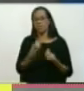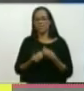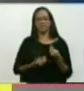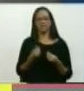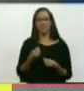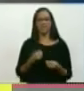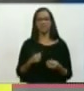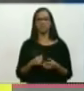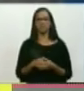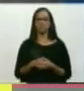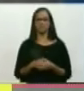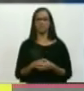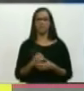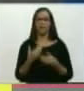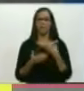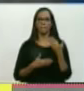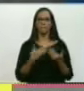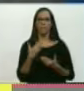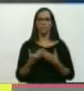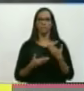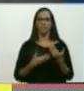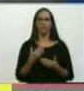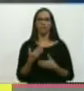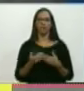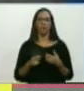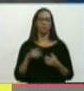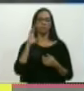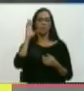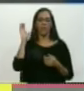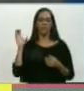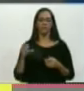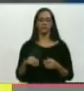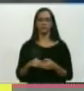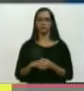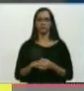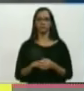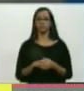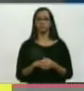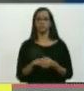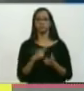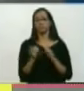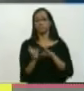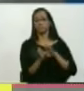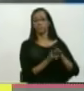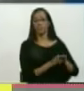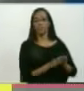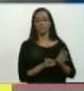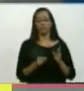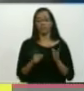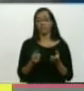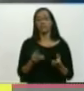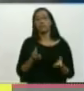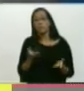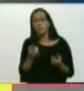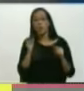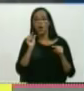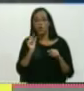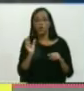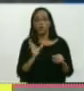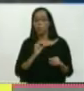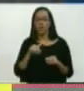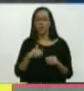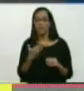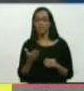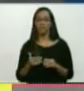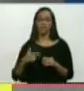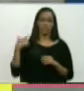o como están en proceso otros países. Y lo otro es que si por el momento no podemos ser